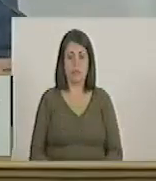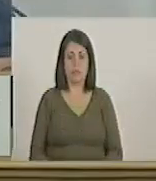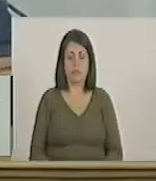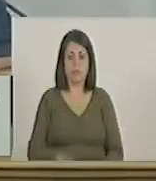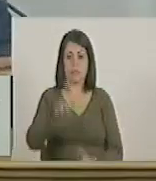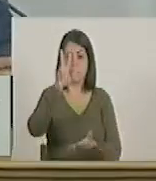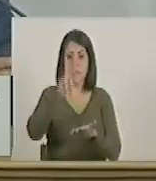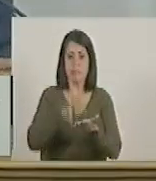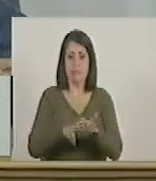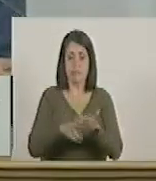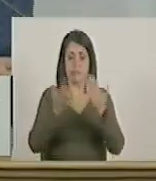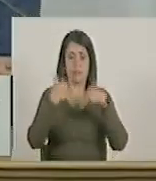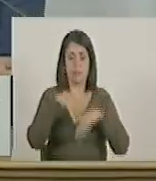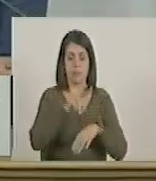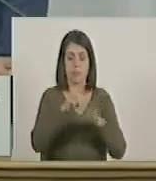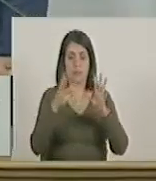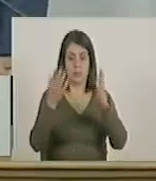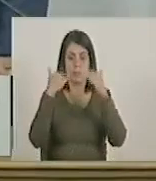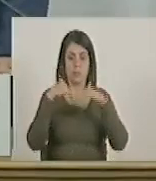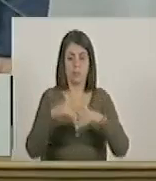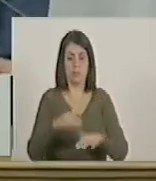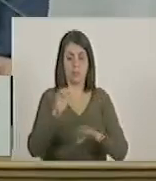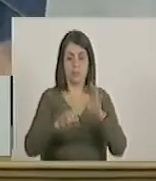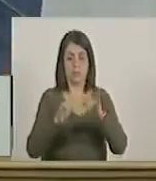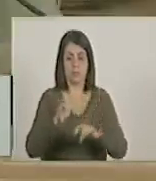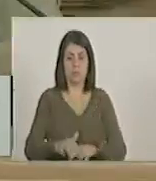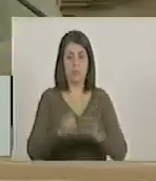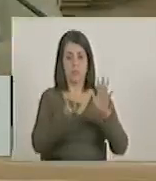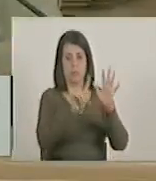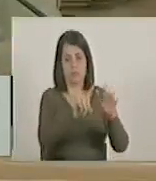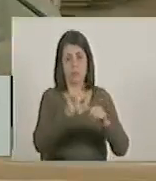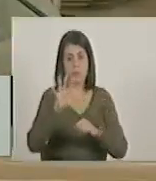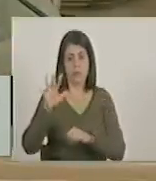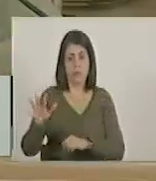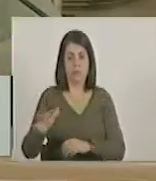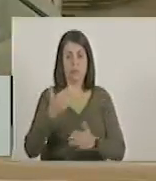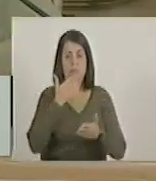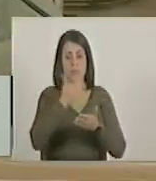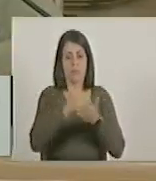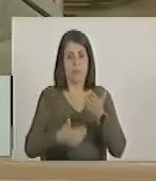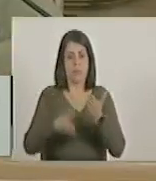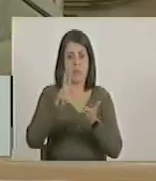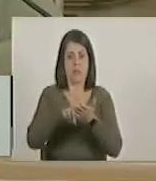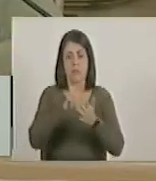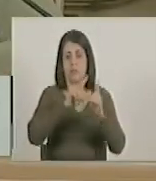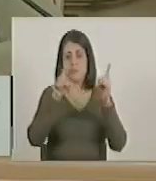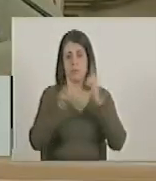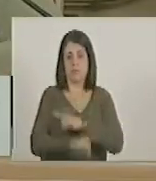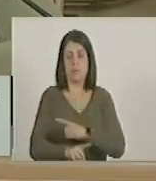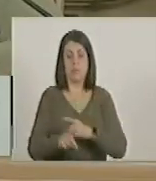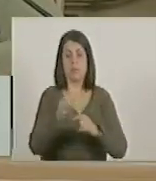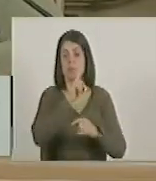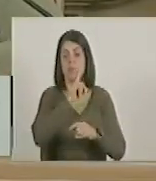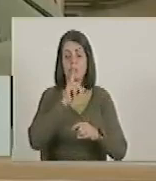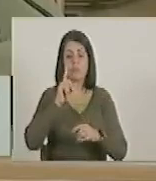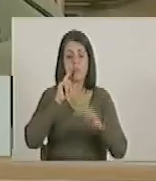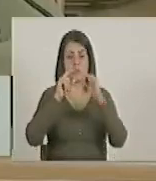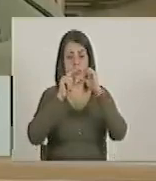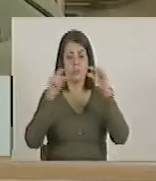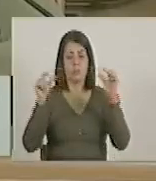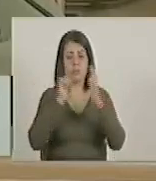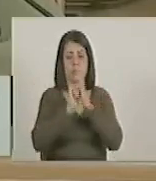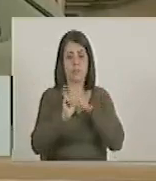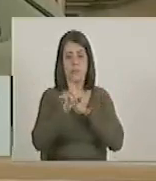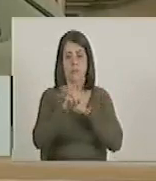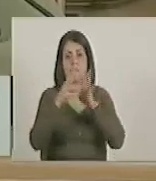Queda aprobado el artículo 28. Siguiente, ciudadana secretaria. 65. Se propone aprobar con modificación la denominación del epígrafe del